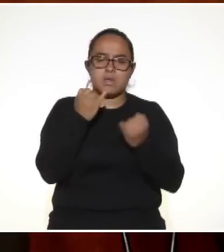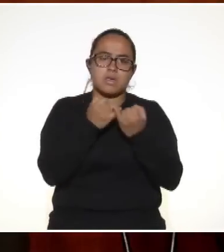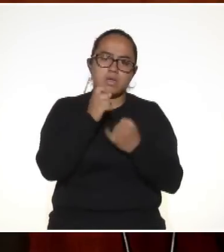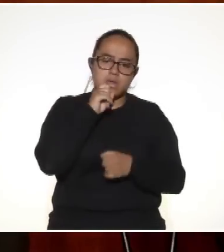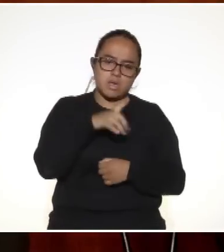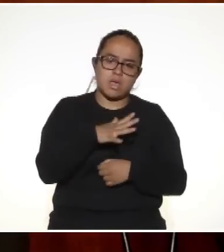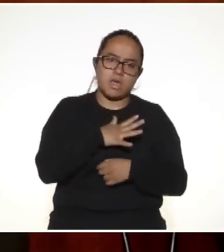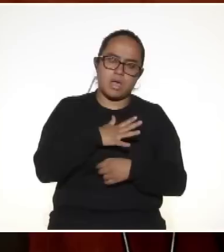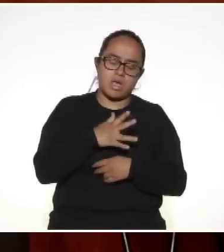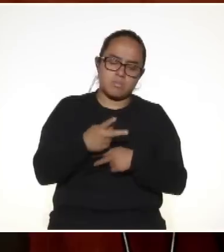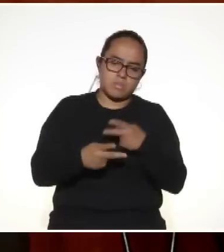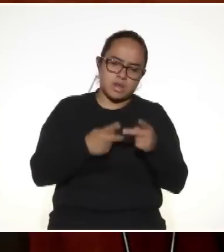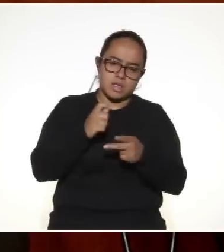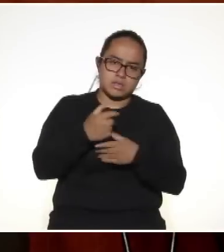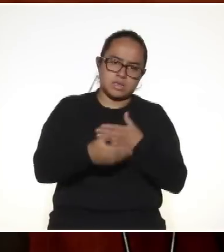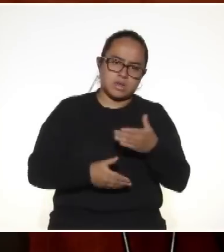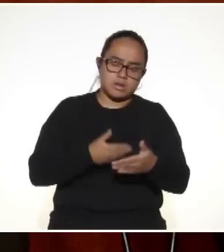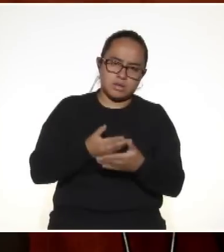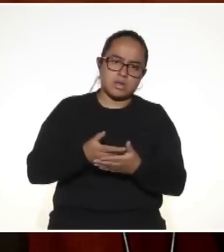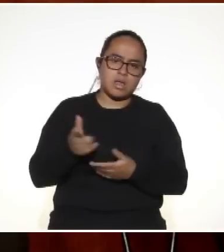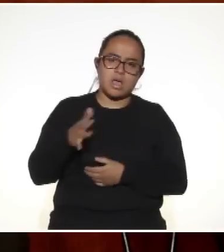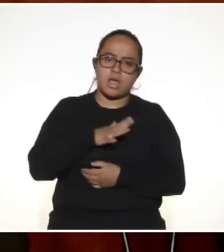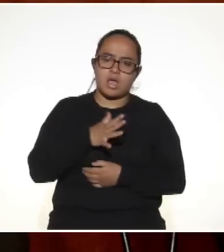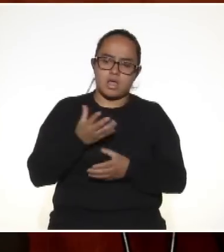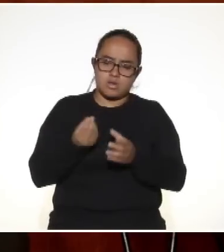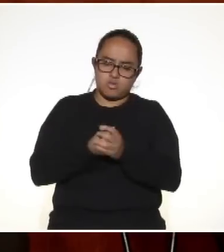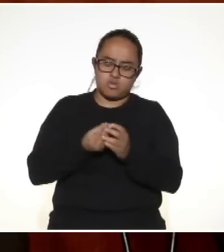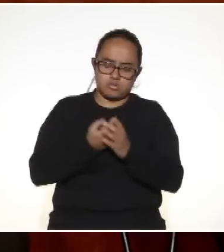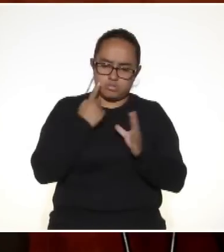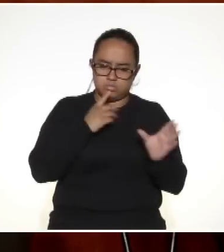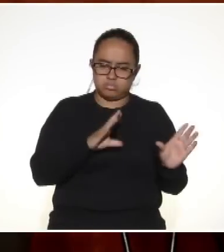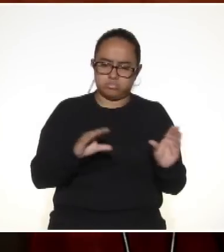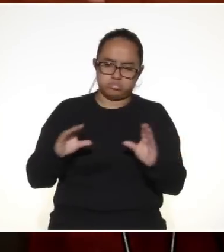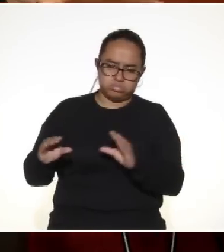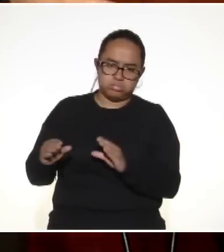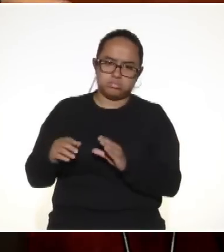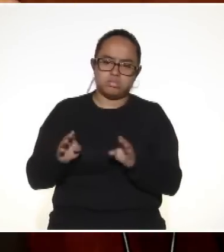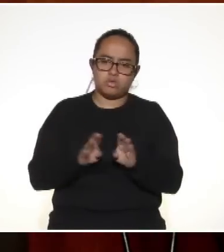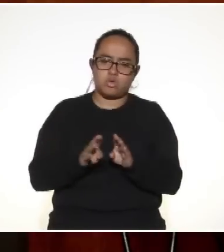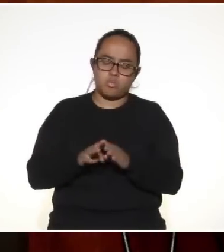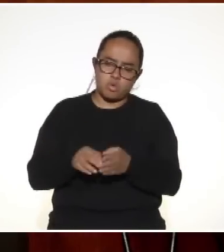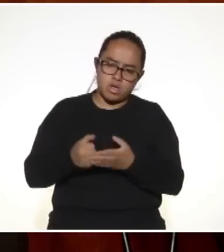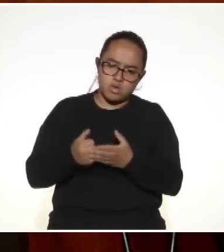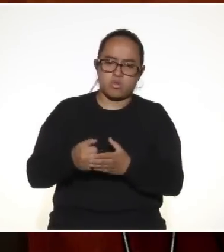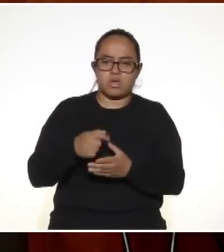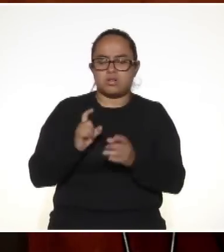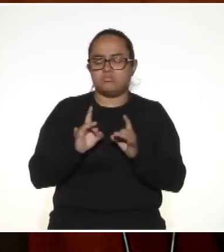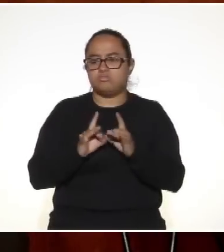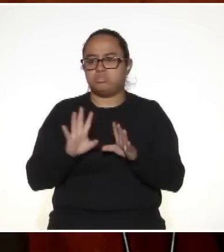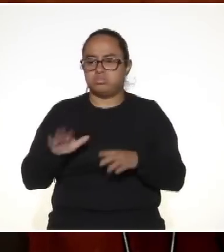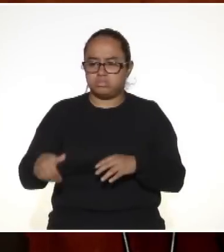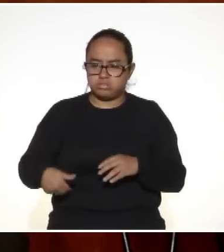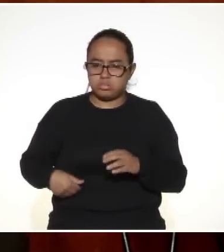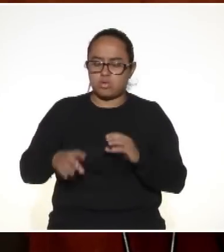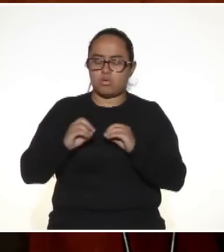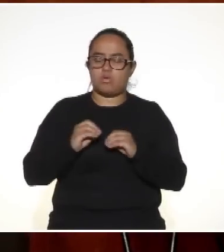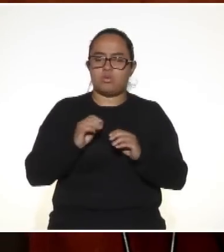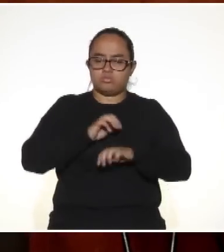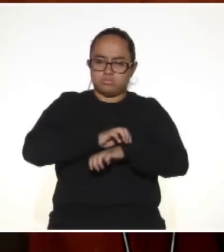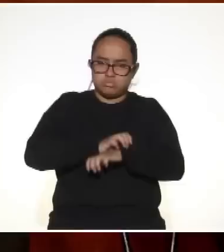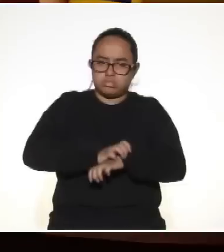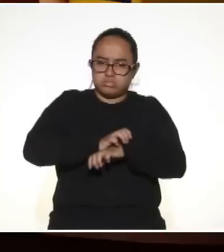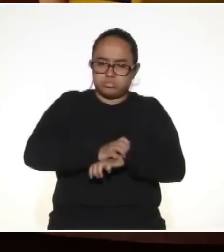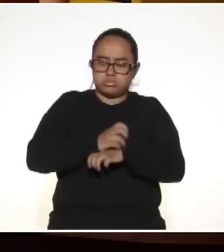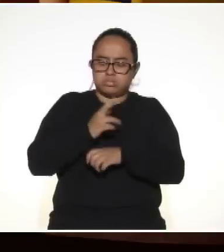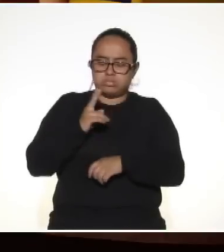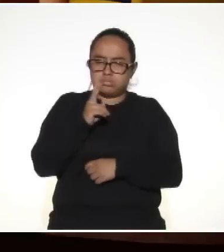hay prestadores de servicios que ofrecemos cursos de capacitación en primeros auxilios, reanimación cardiopulmonar, y no tiene